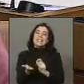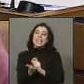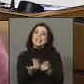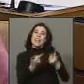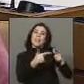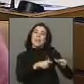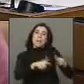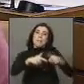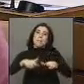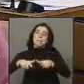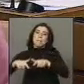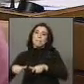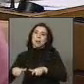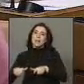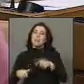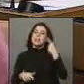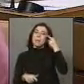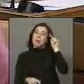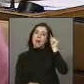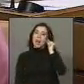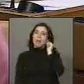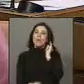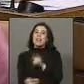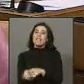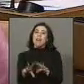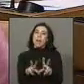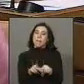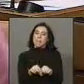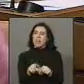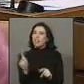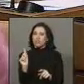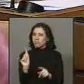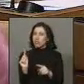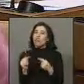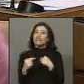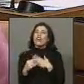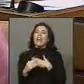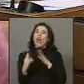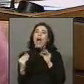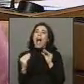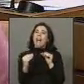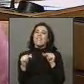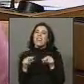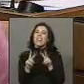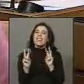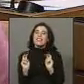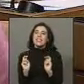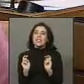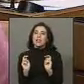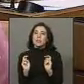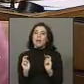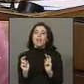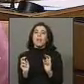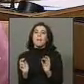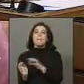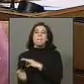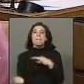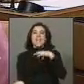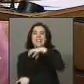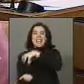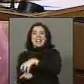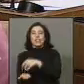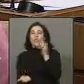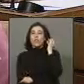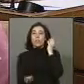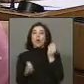departamentos mirados hacia la mujer y la familia, sino me voy a referir realmente a lo que es el Ministerio de la Mujer